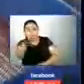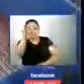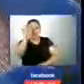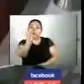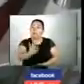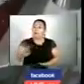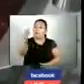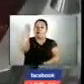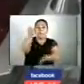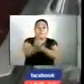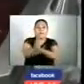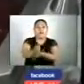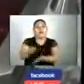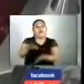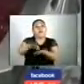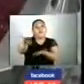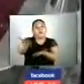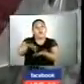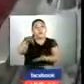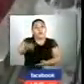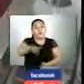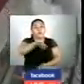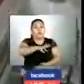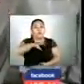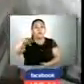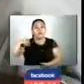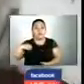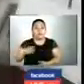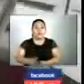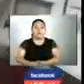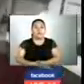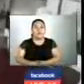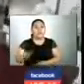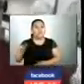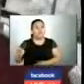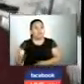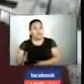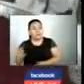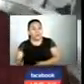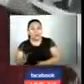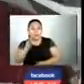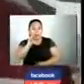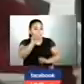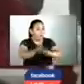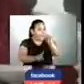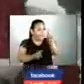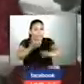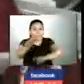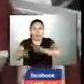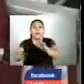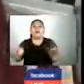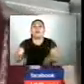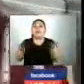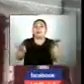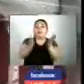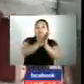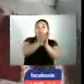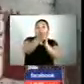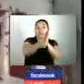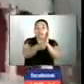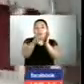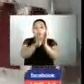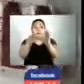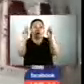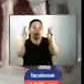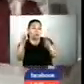número uno de frijoles entre las familias salvadoreñas. Esto según la más reciente encuesta de una revista especializada en